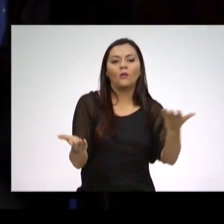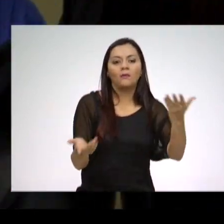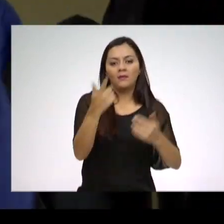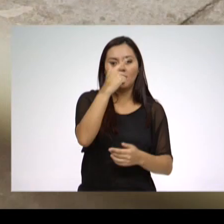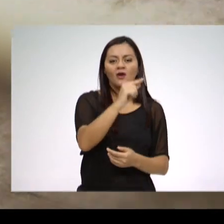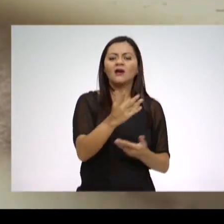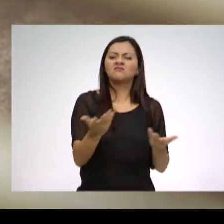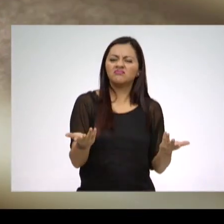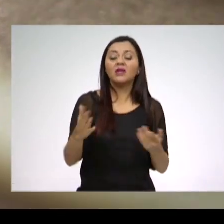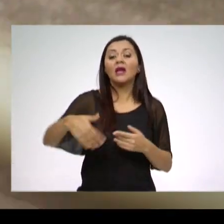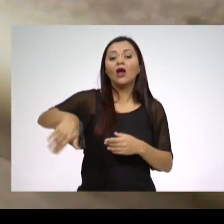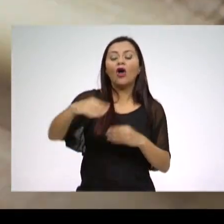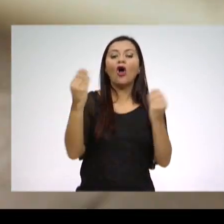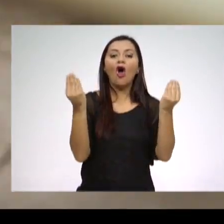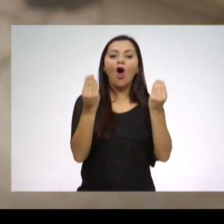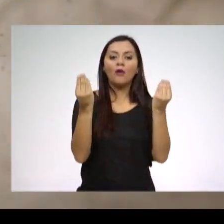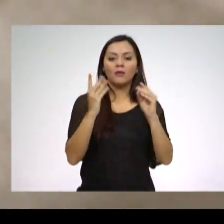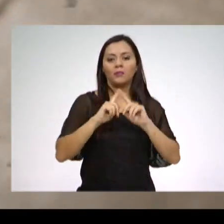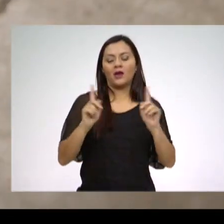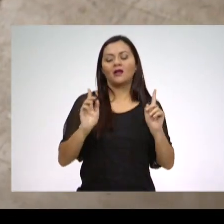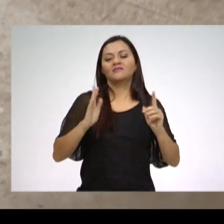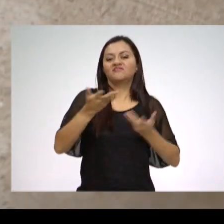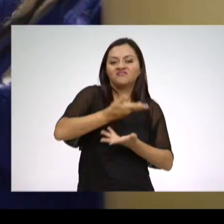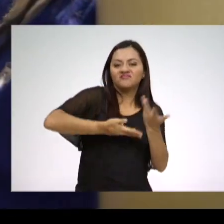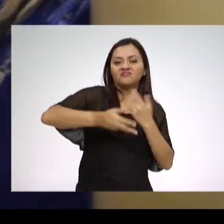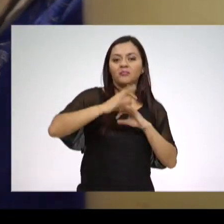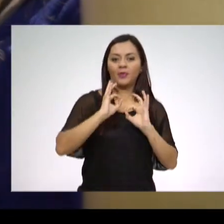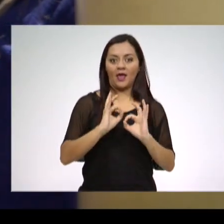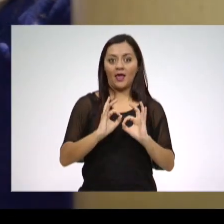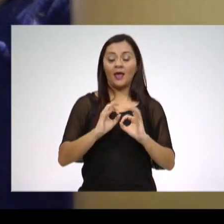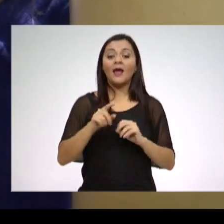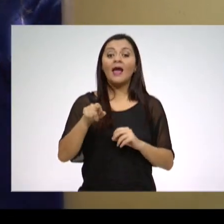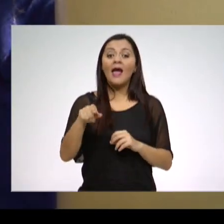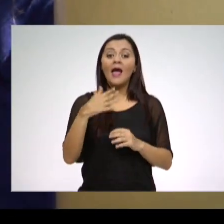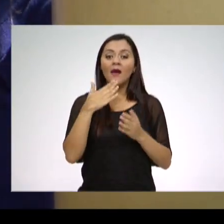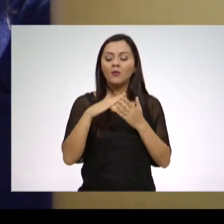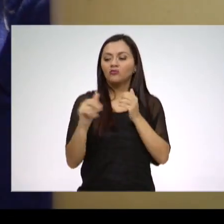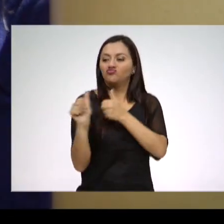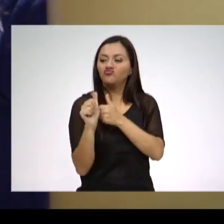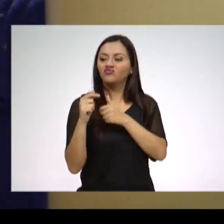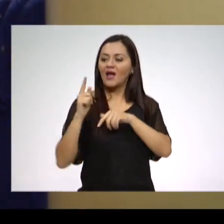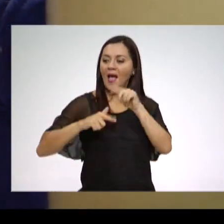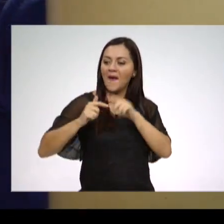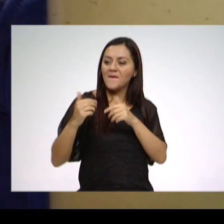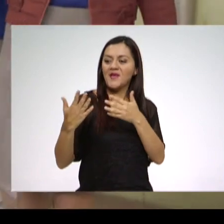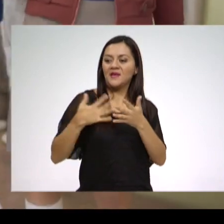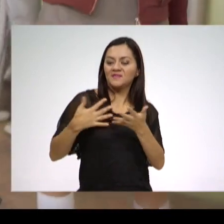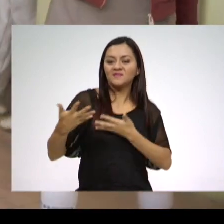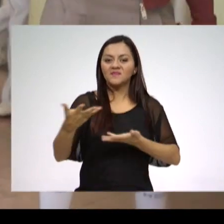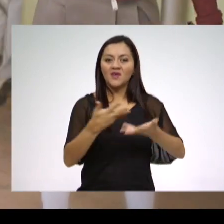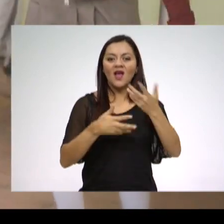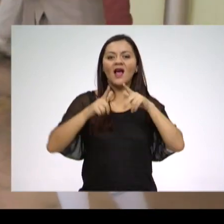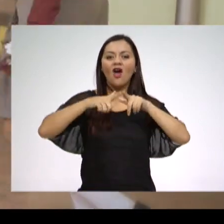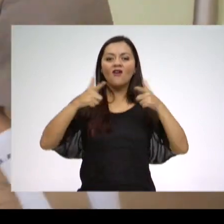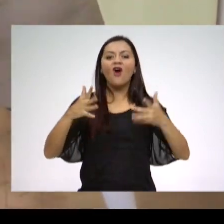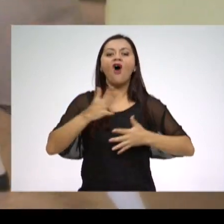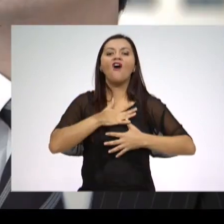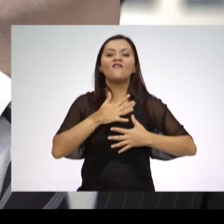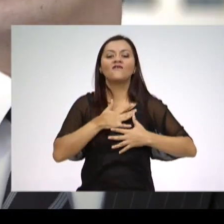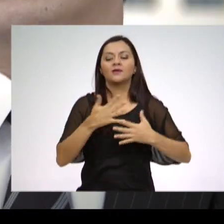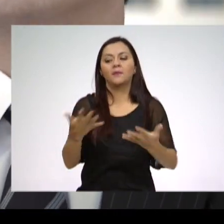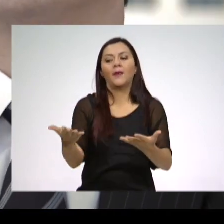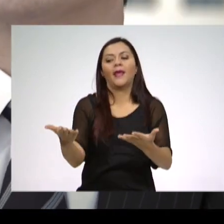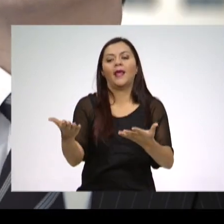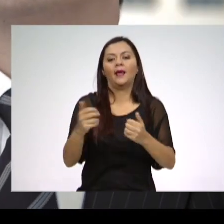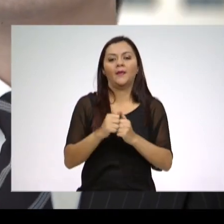reconocen, el tener otro tipo de trato, el decir que son cercanos, el establecer ese criterio para ellos de confianza